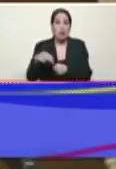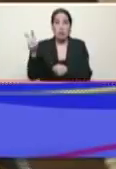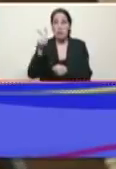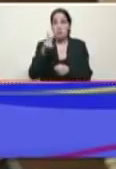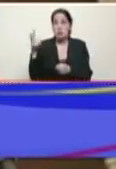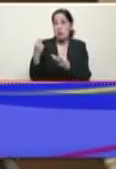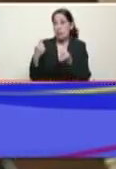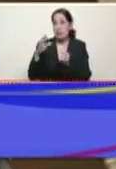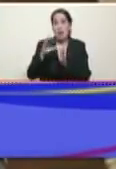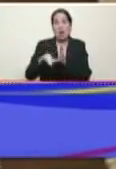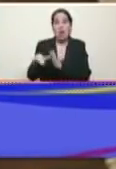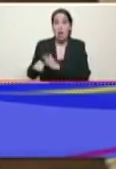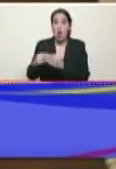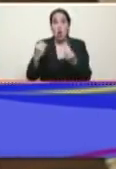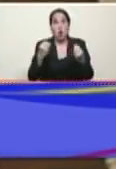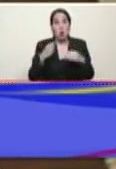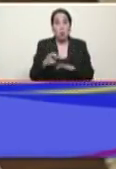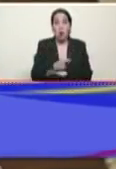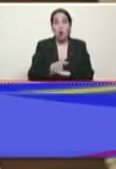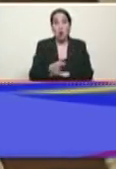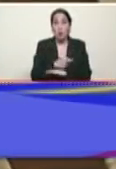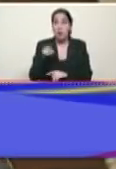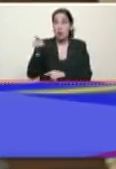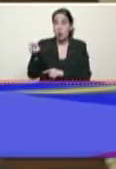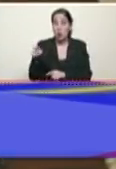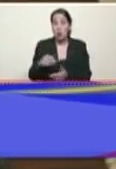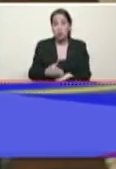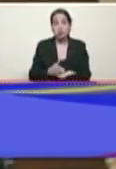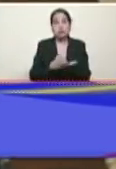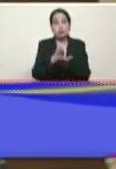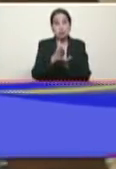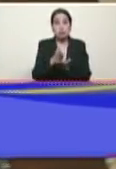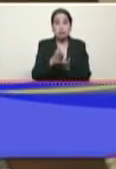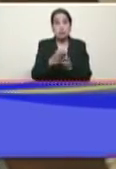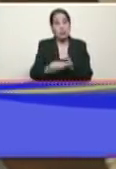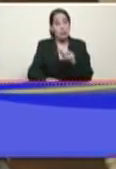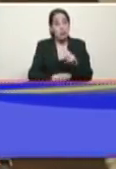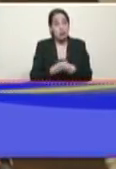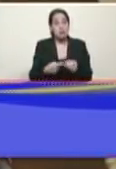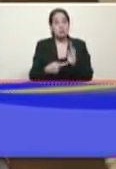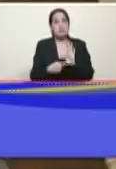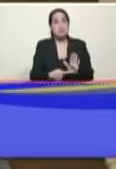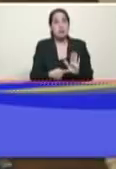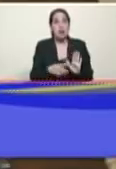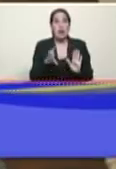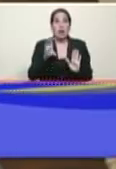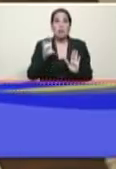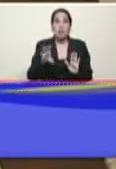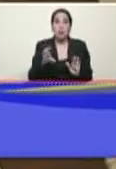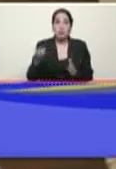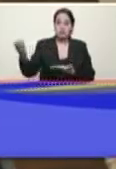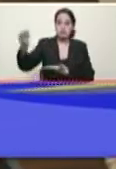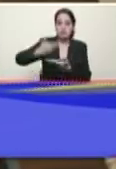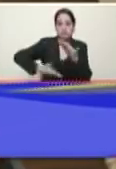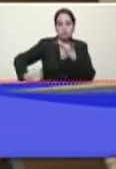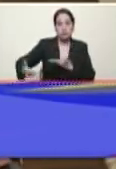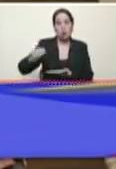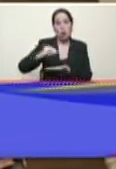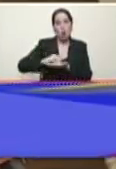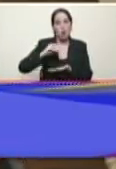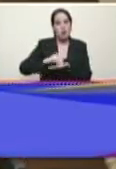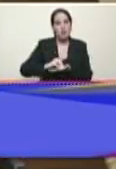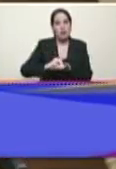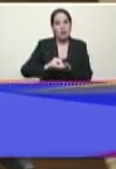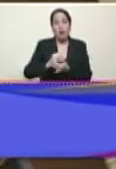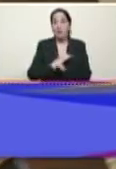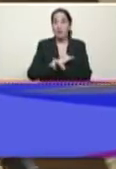nuestro gobierno revolucionario dirigido por usted emplea los recursos de la patria para devolverle a nuestro pueblo,